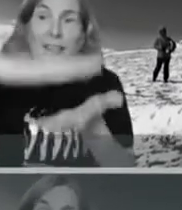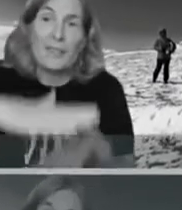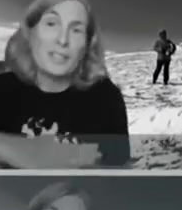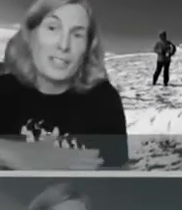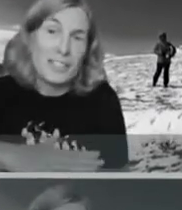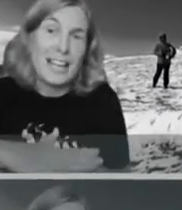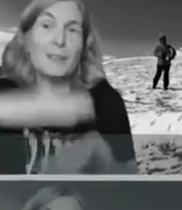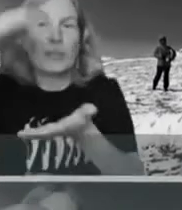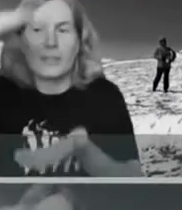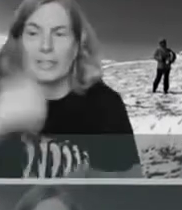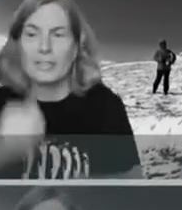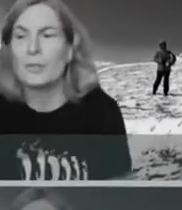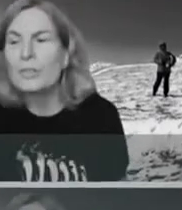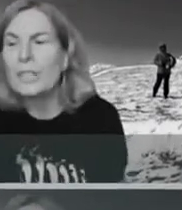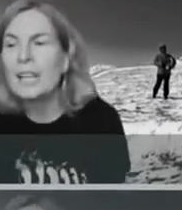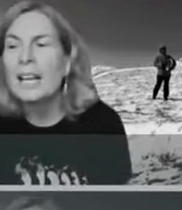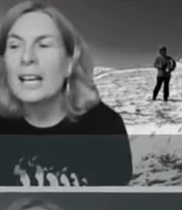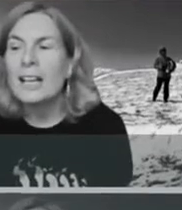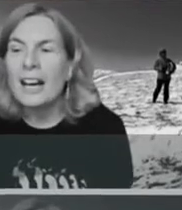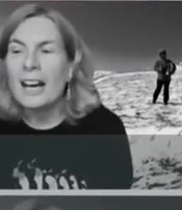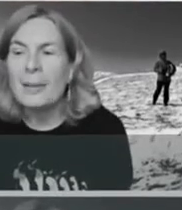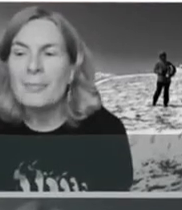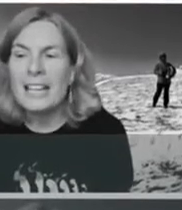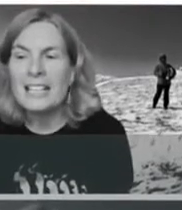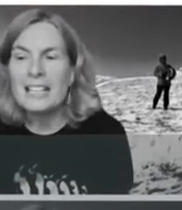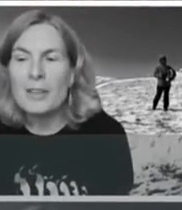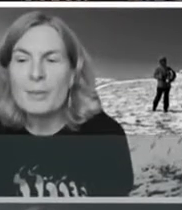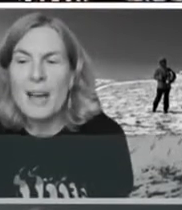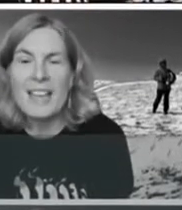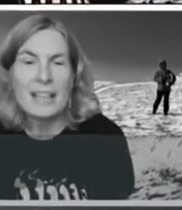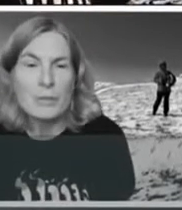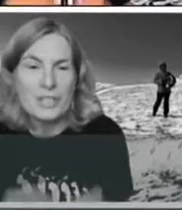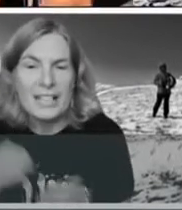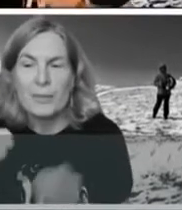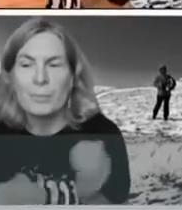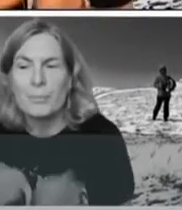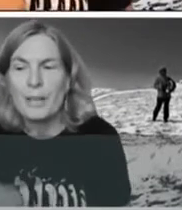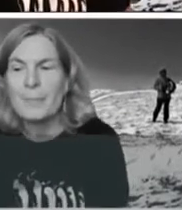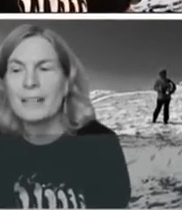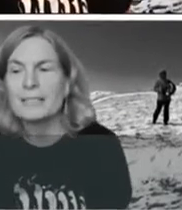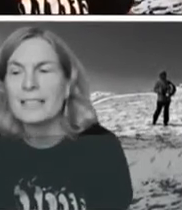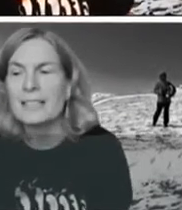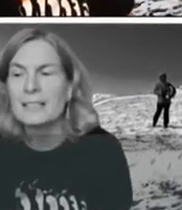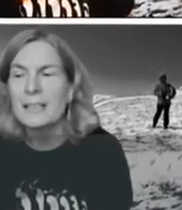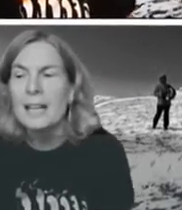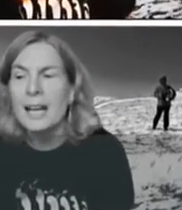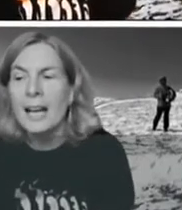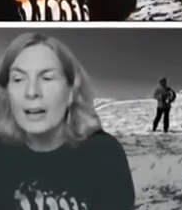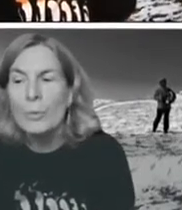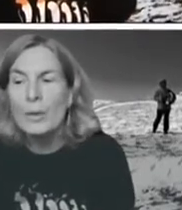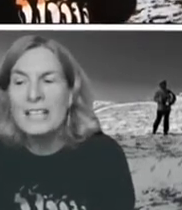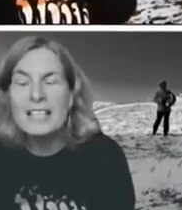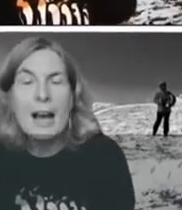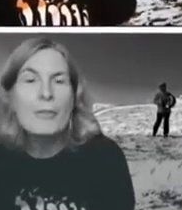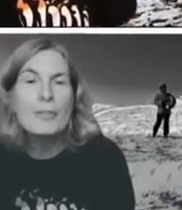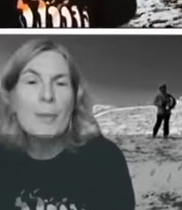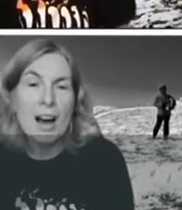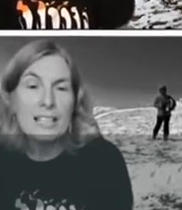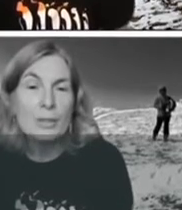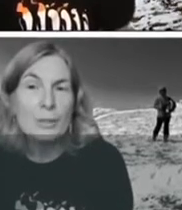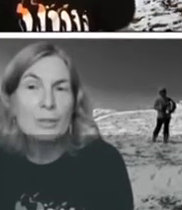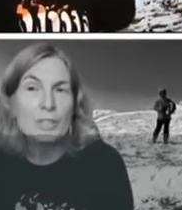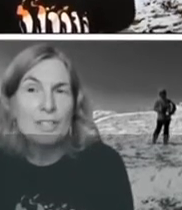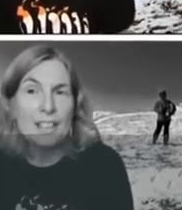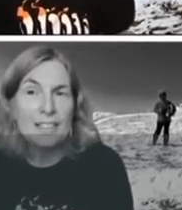modo climático que dice dónde están esos vientos, están más al sur o más al norte. Describe dónde está ese cinturón